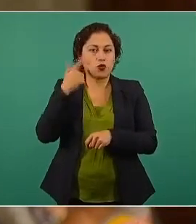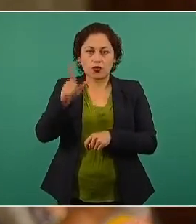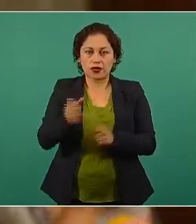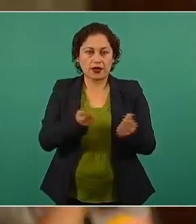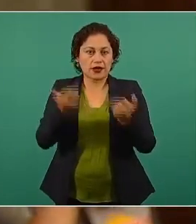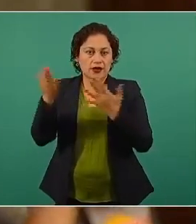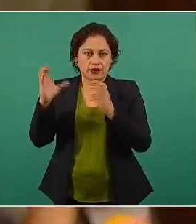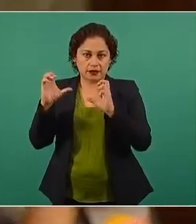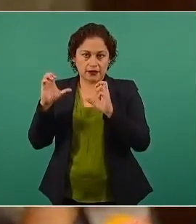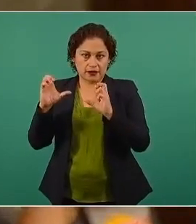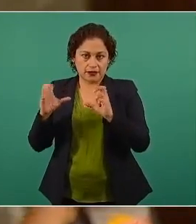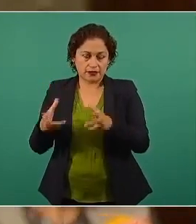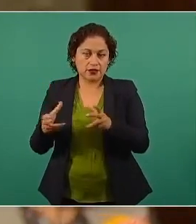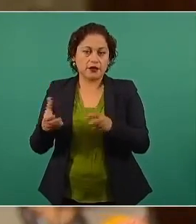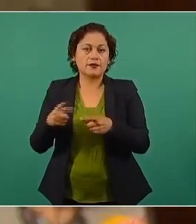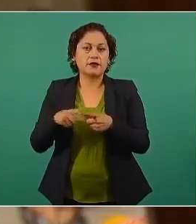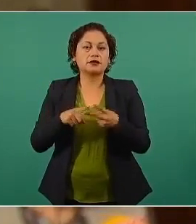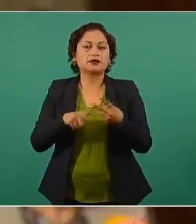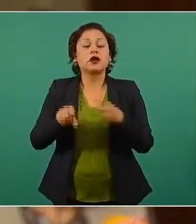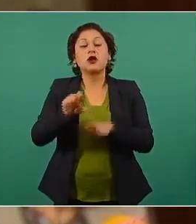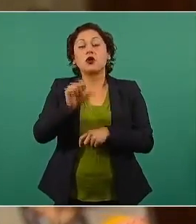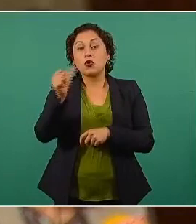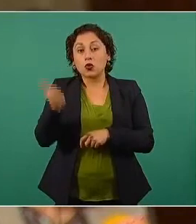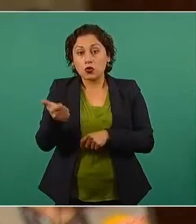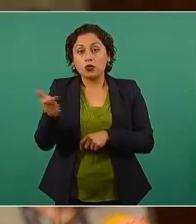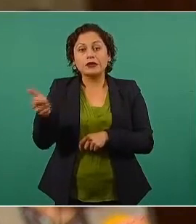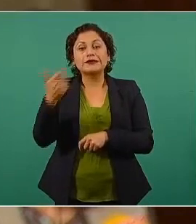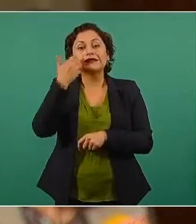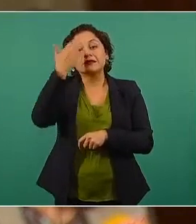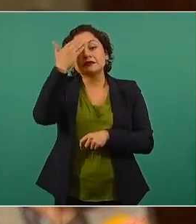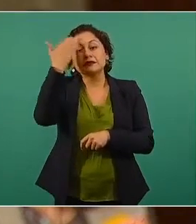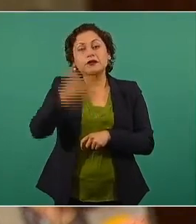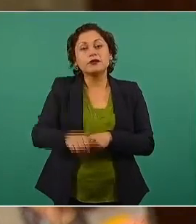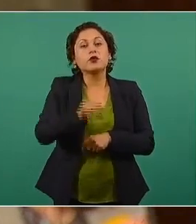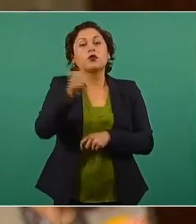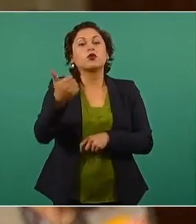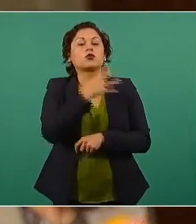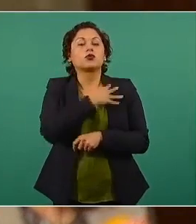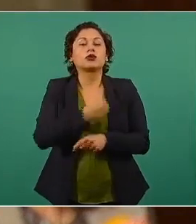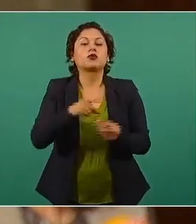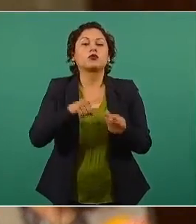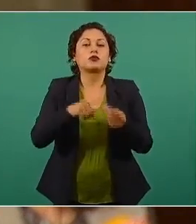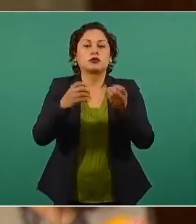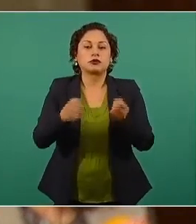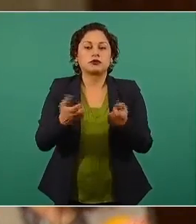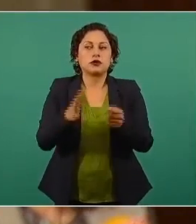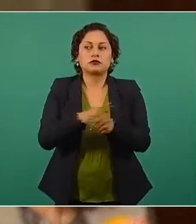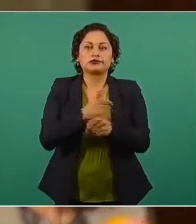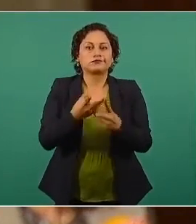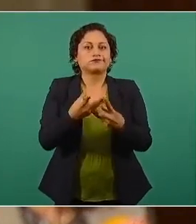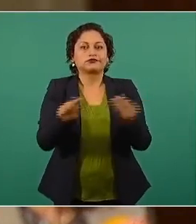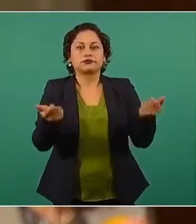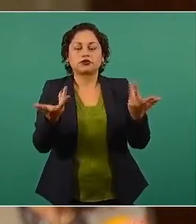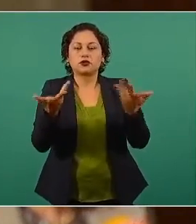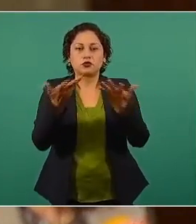La otra cosa es que pues, saber dónde está su otro hijo, porque pues está desaparecido,